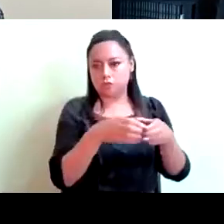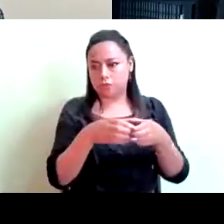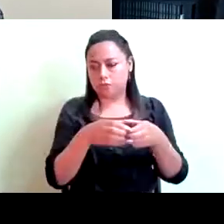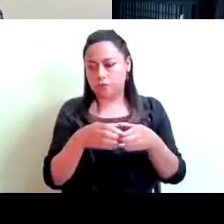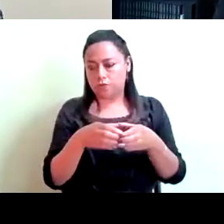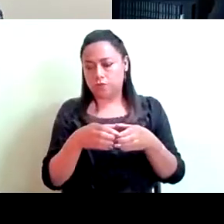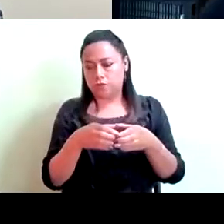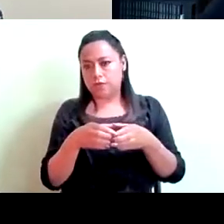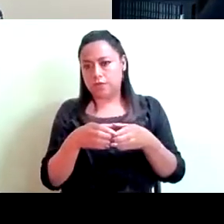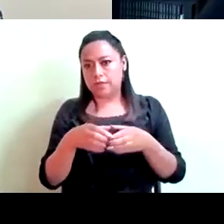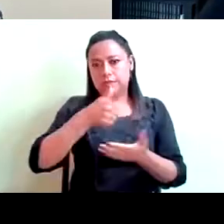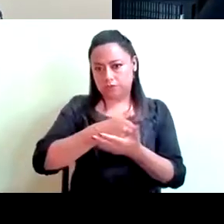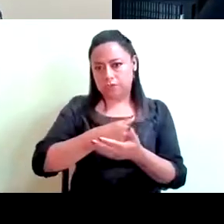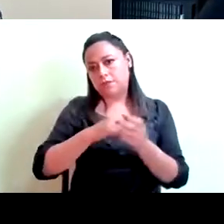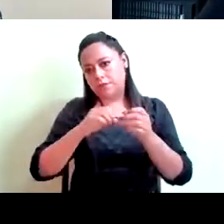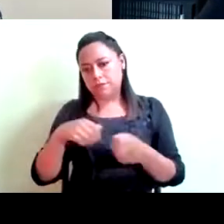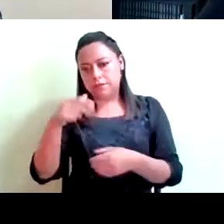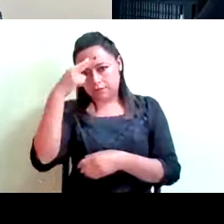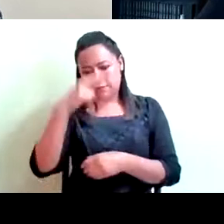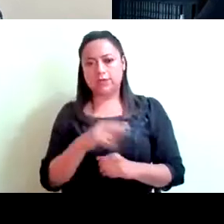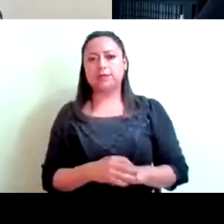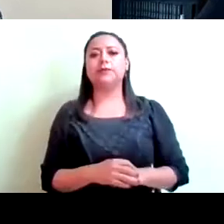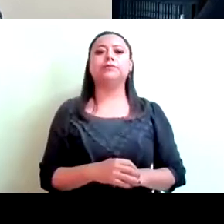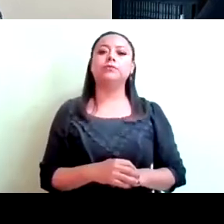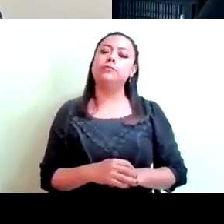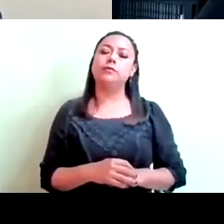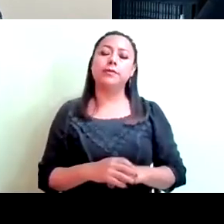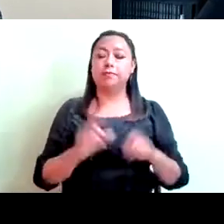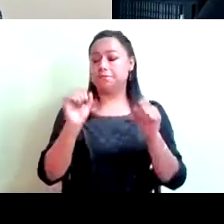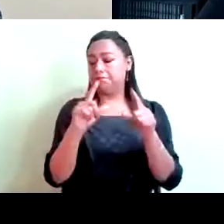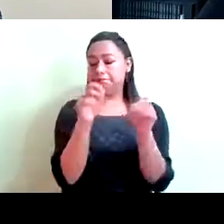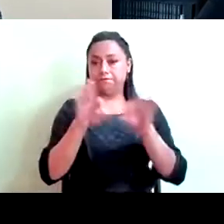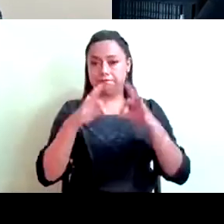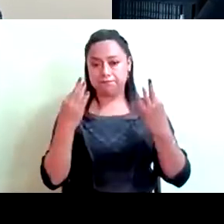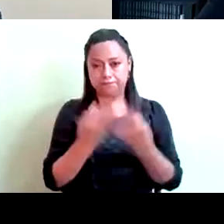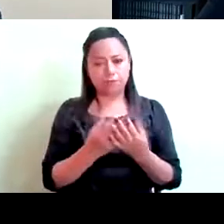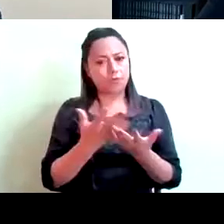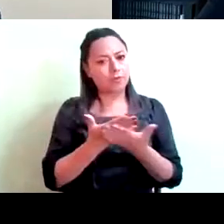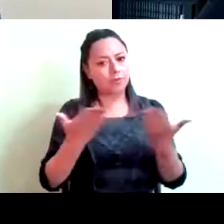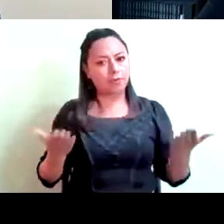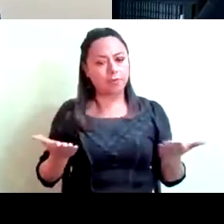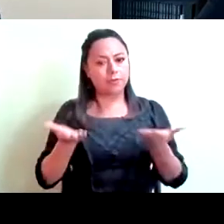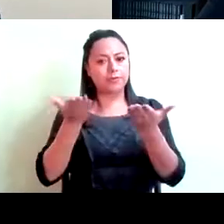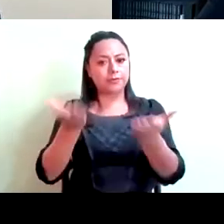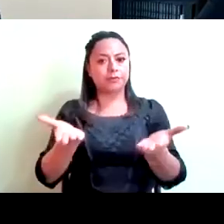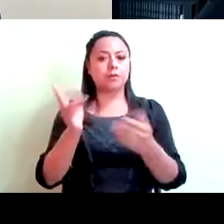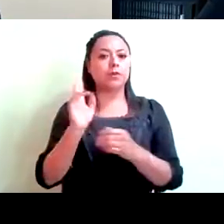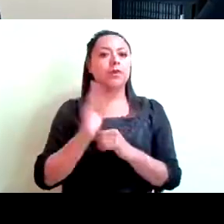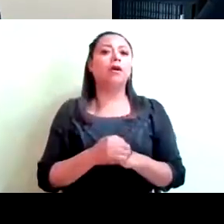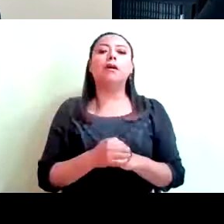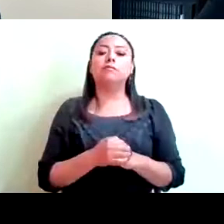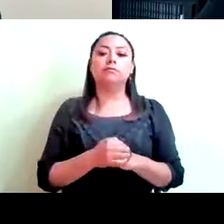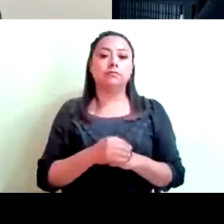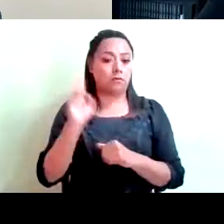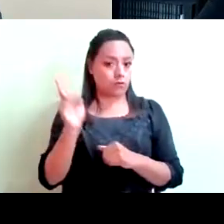del país. En el mismo sentido, corresponde al Consejo Universitario, máximo órgano de gobierno de la